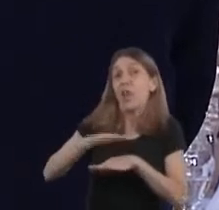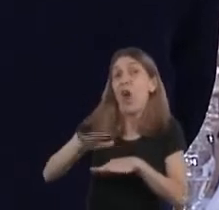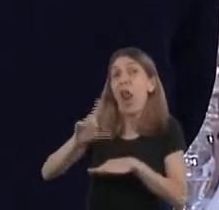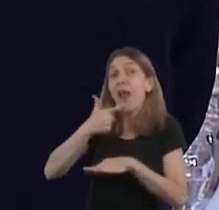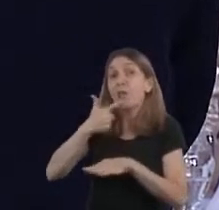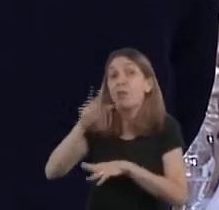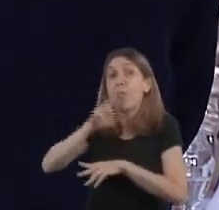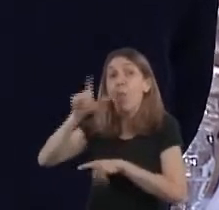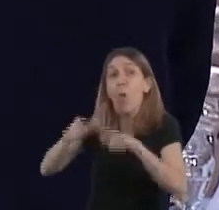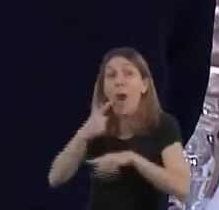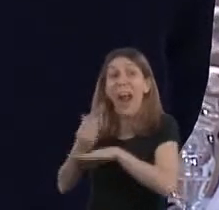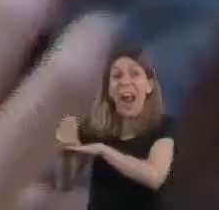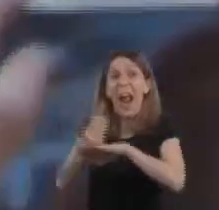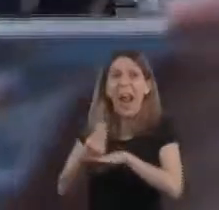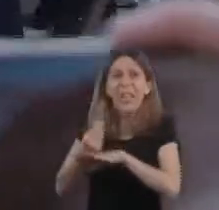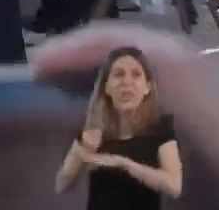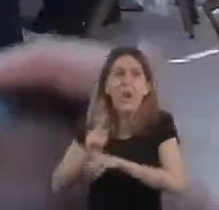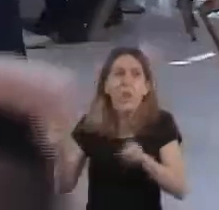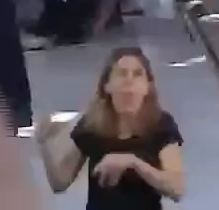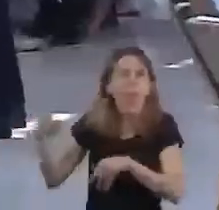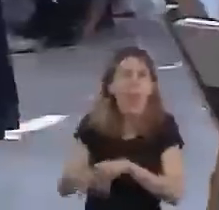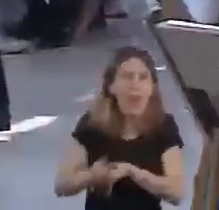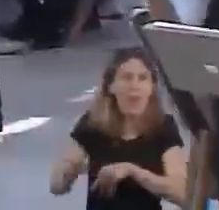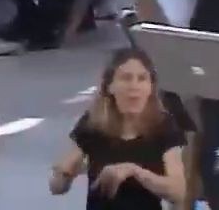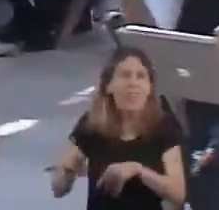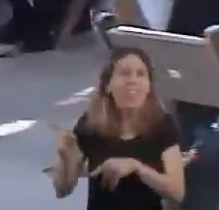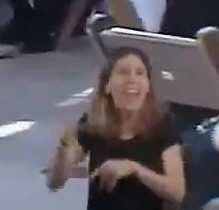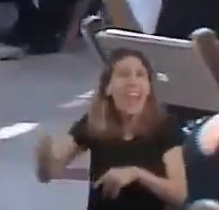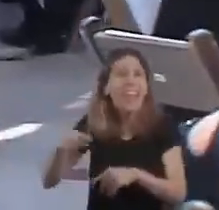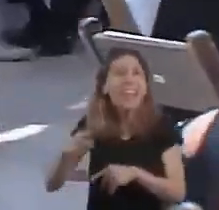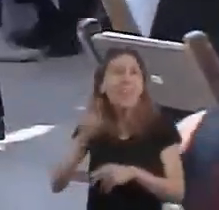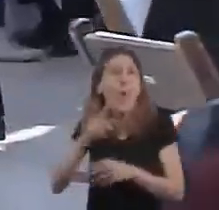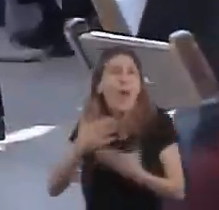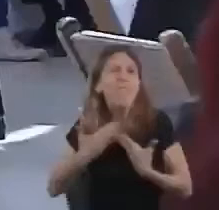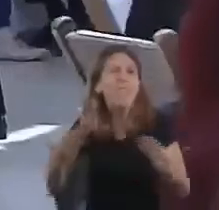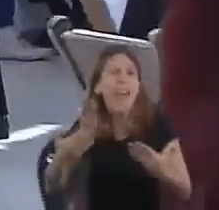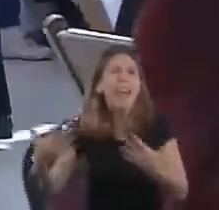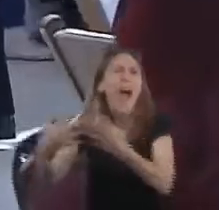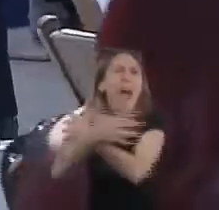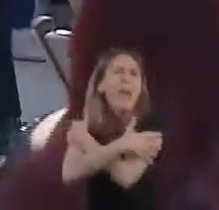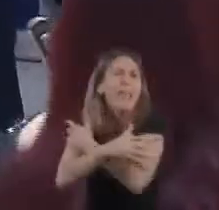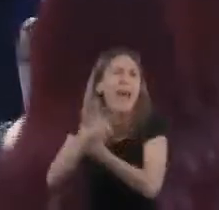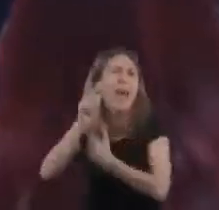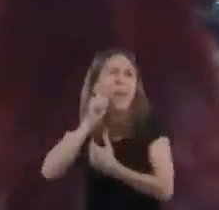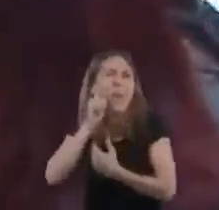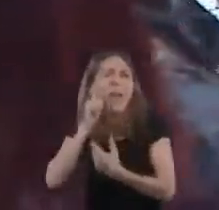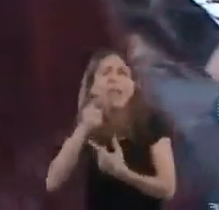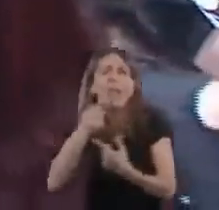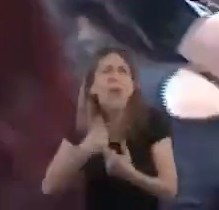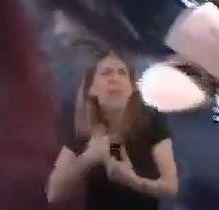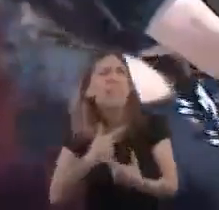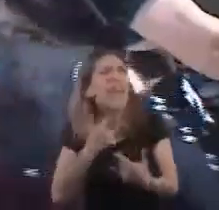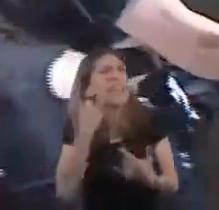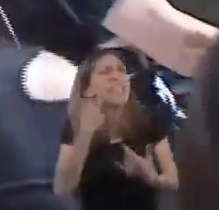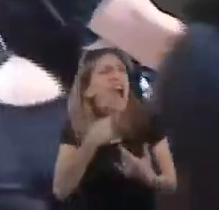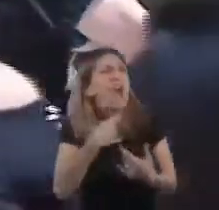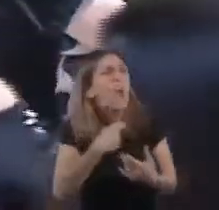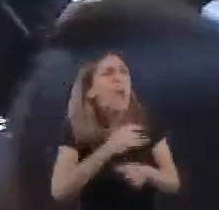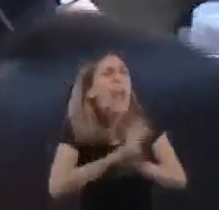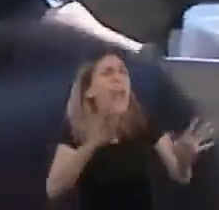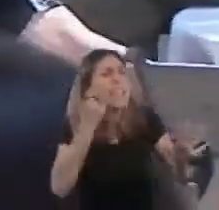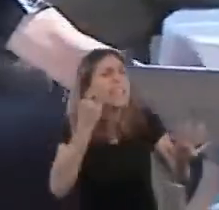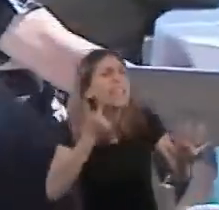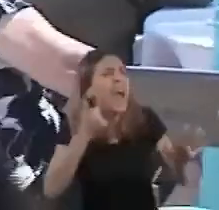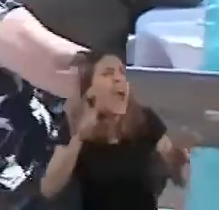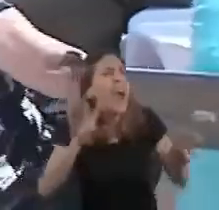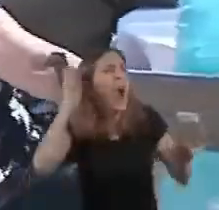también no pudieron llegar y que también ellas estaban felices y contentas, me abrazaban, me daban besos y decían, Gloria, ya me jubilé, ya me salió. Así